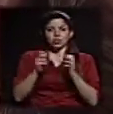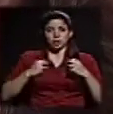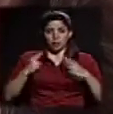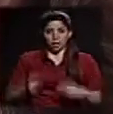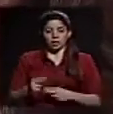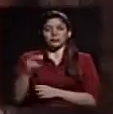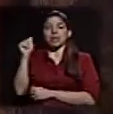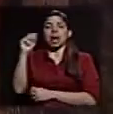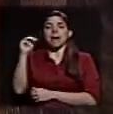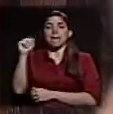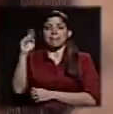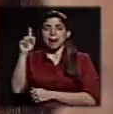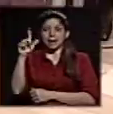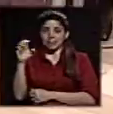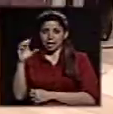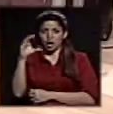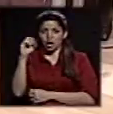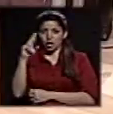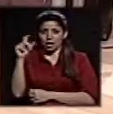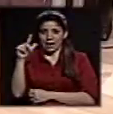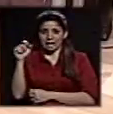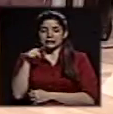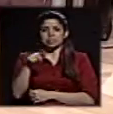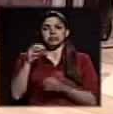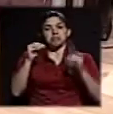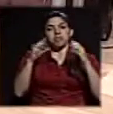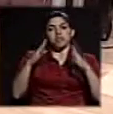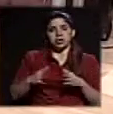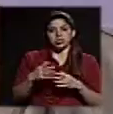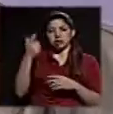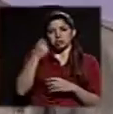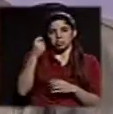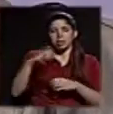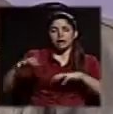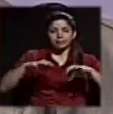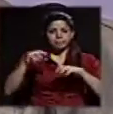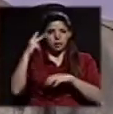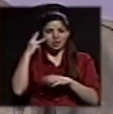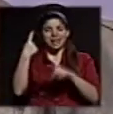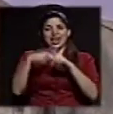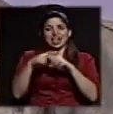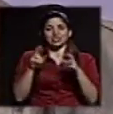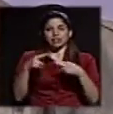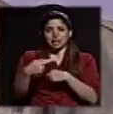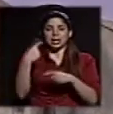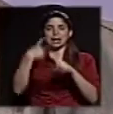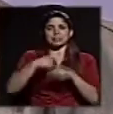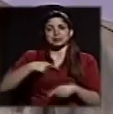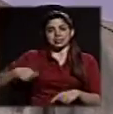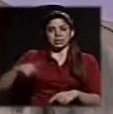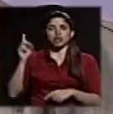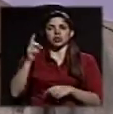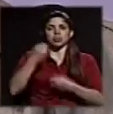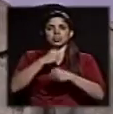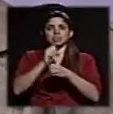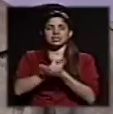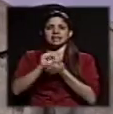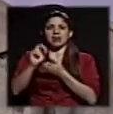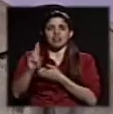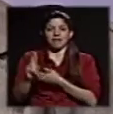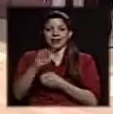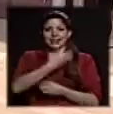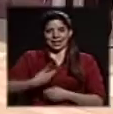Amable Corrales, una profesora jubilada, activista política y exregidora y expresidenta de la Municipalidad de